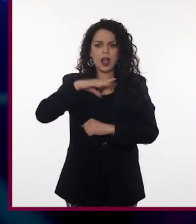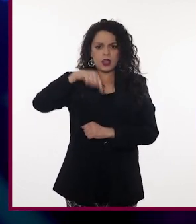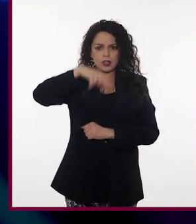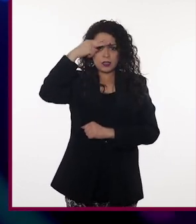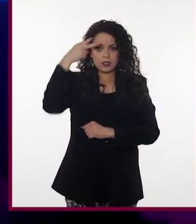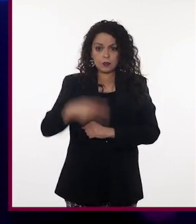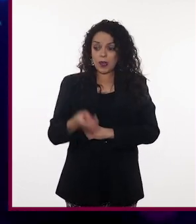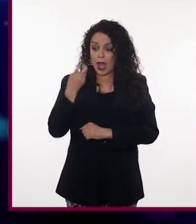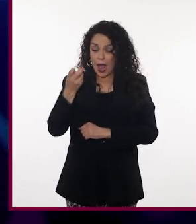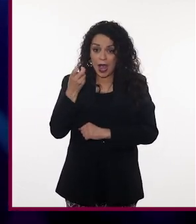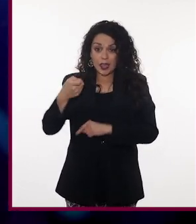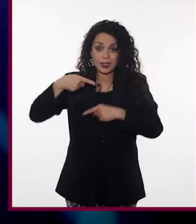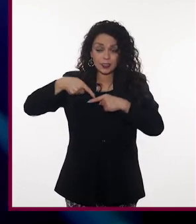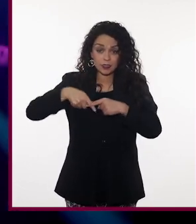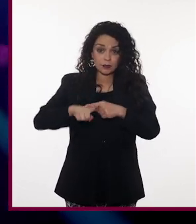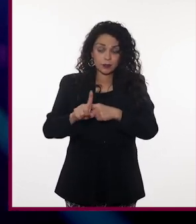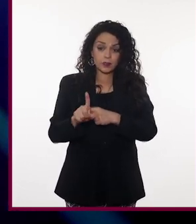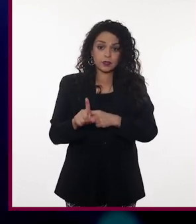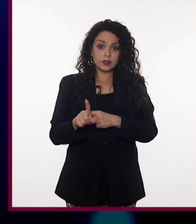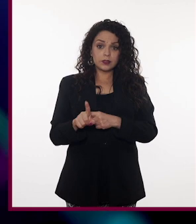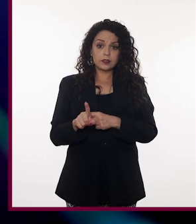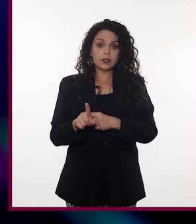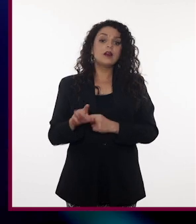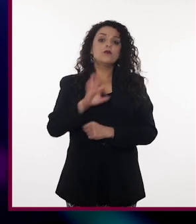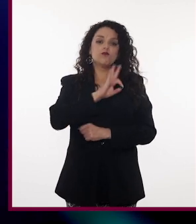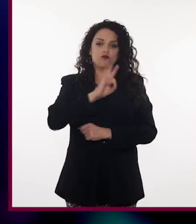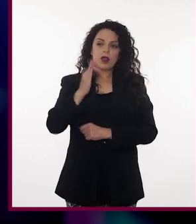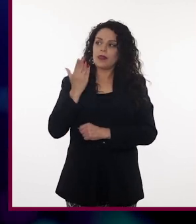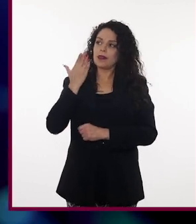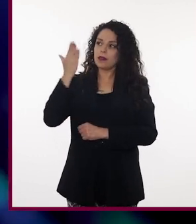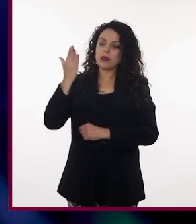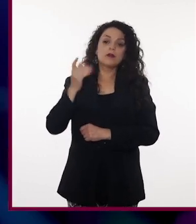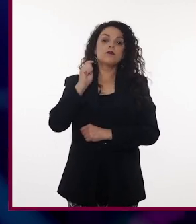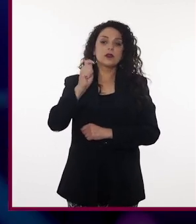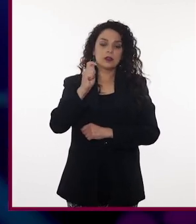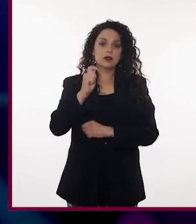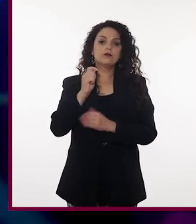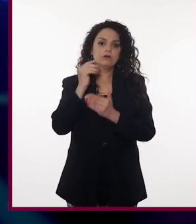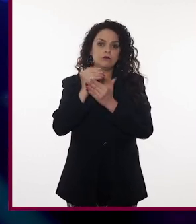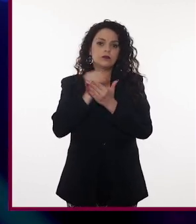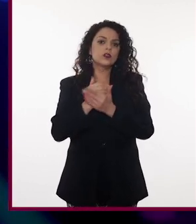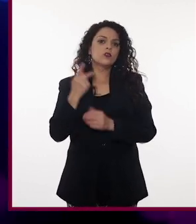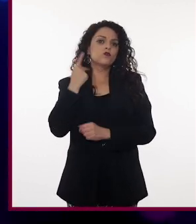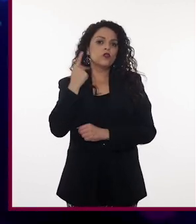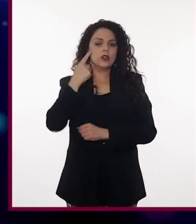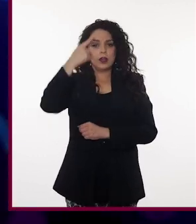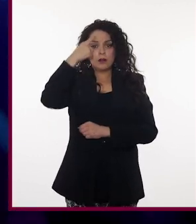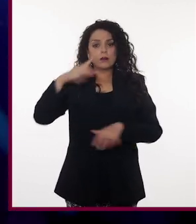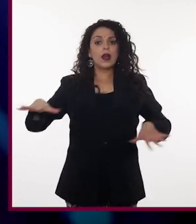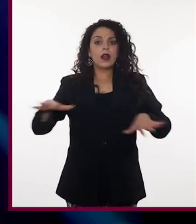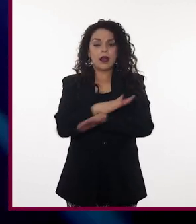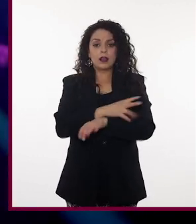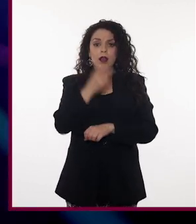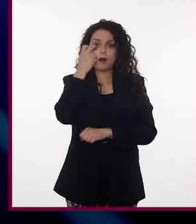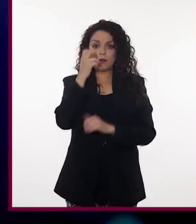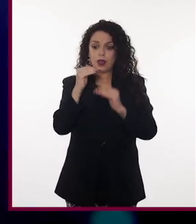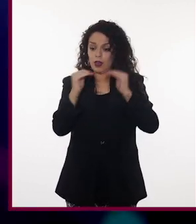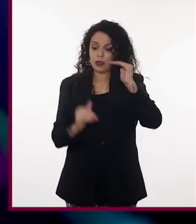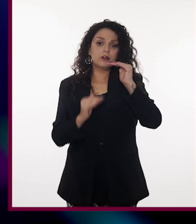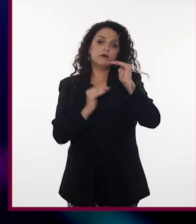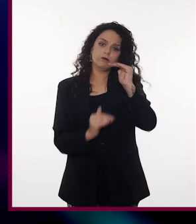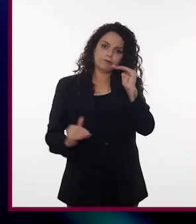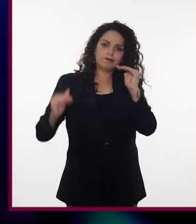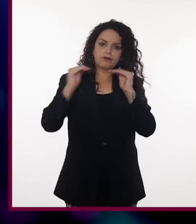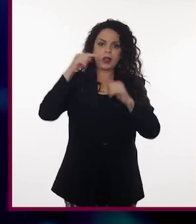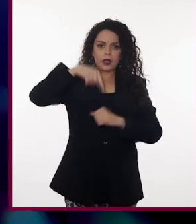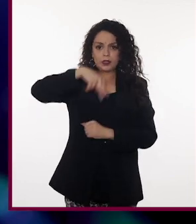a partir de eso es que podemos exigir más políticas que realmente traten de modificar la desigualdad en